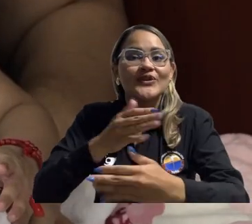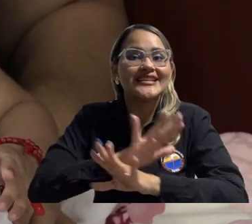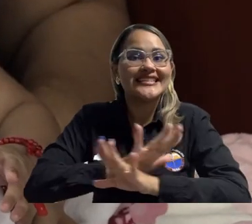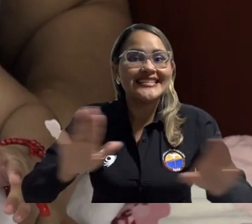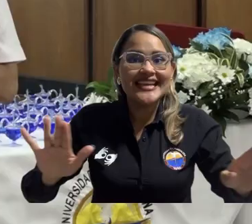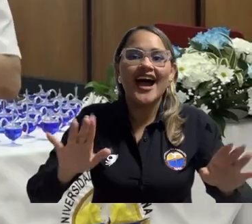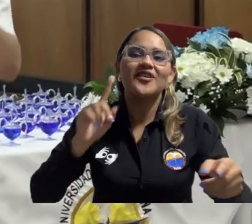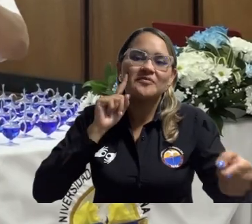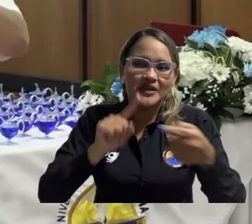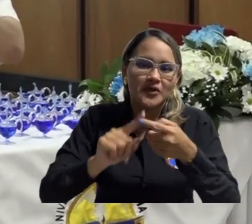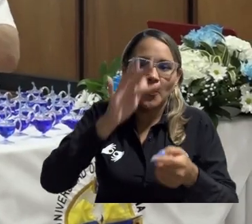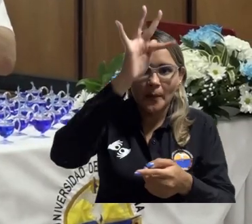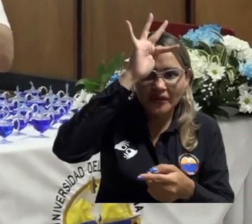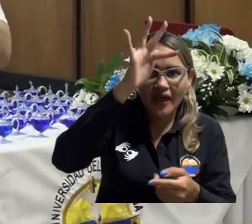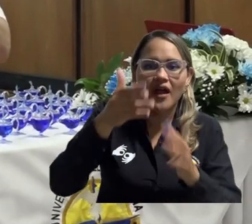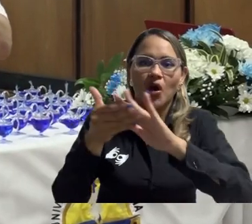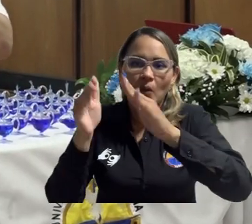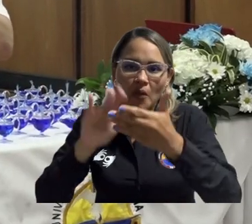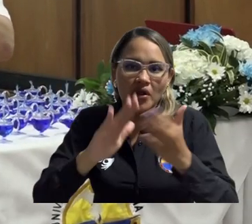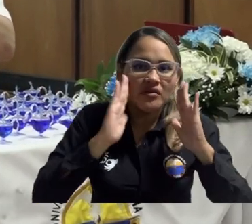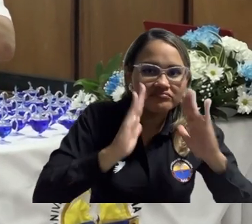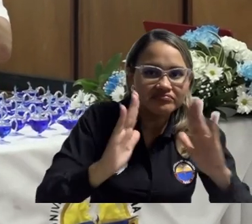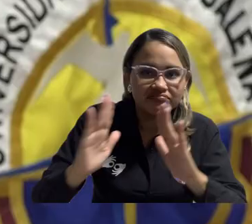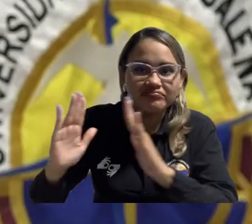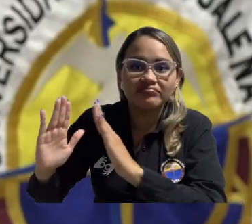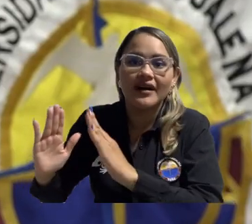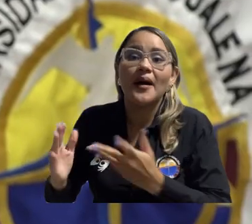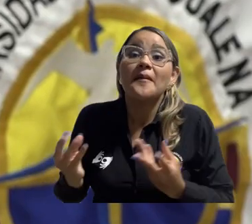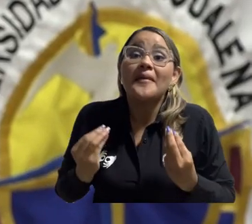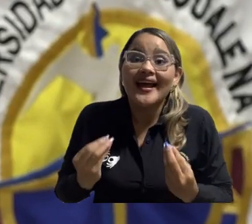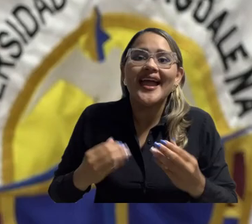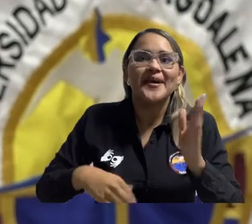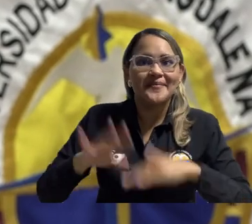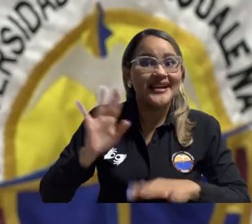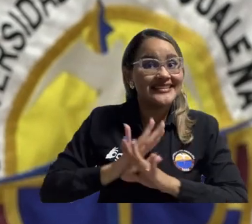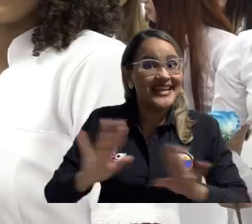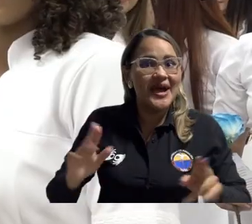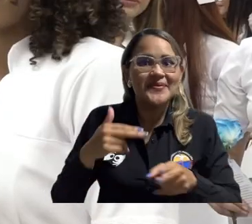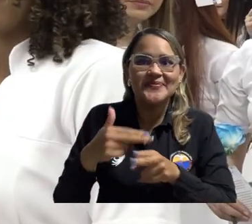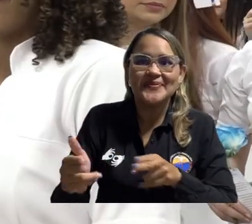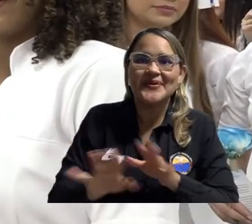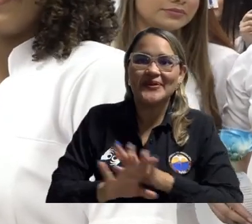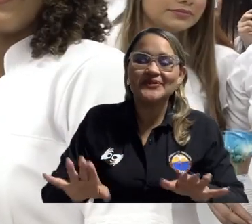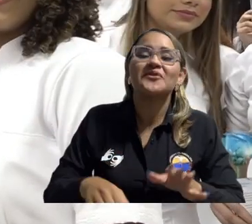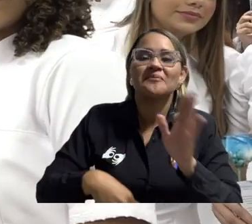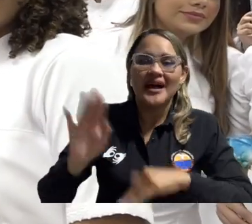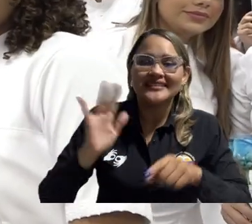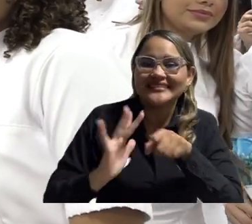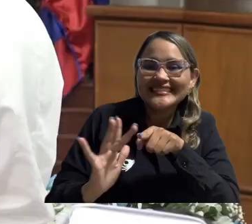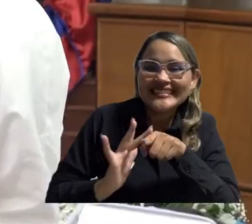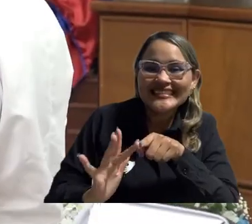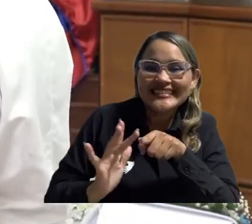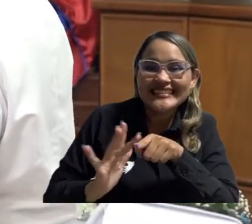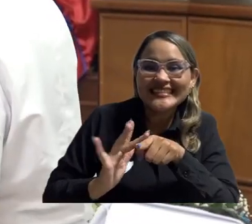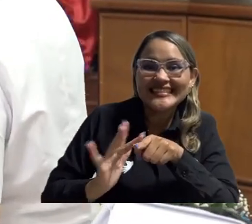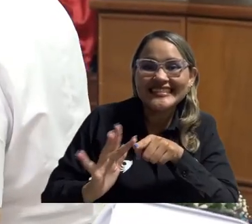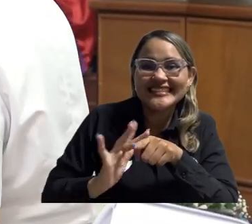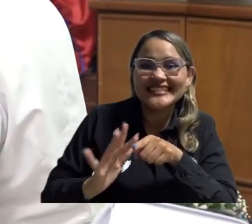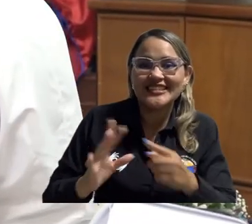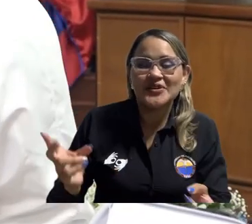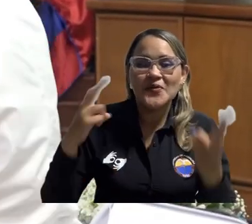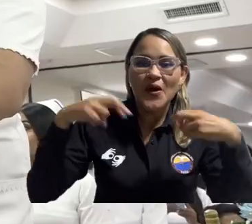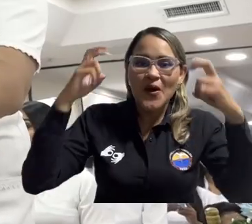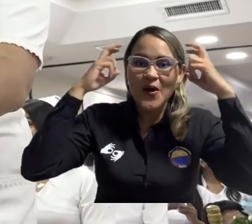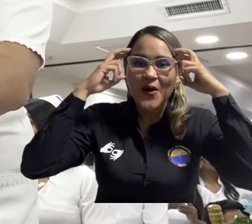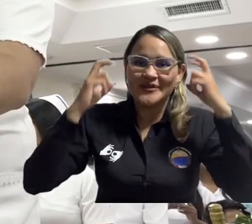de emprender la última etapa de su formación en instituciones clínicas y comunitarias, confiados en que con éxito y alta calidad